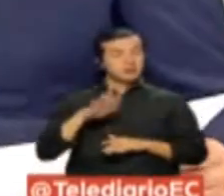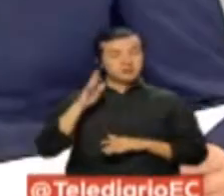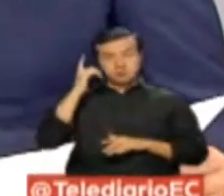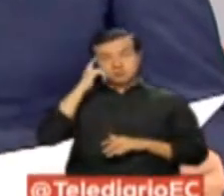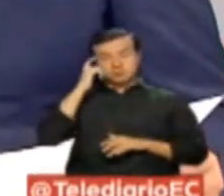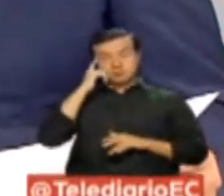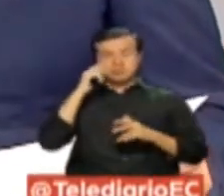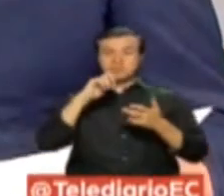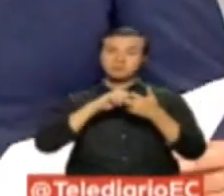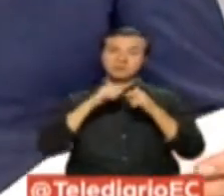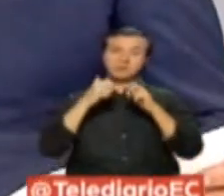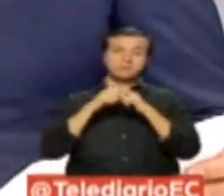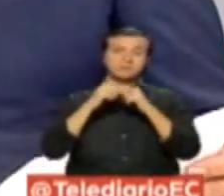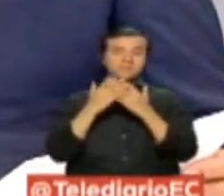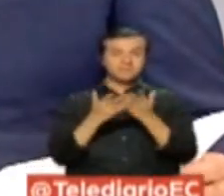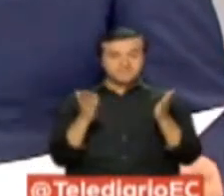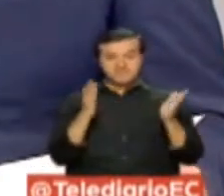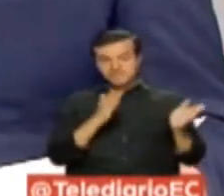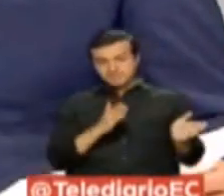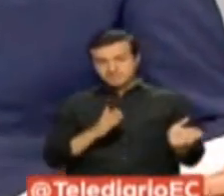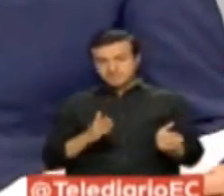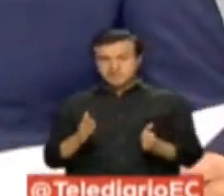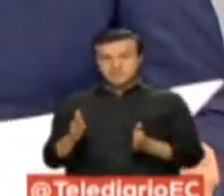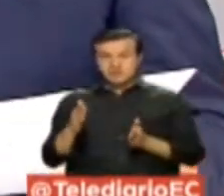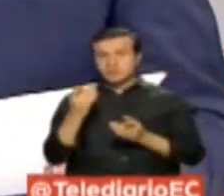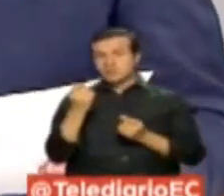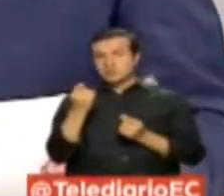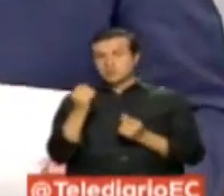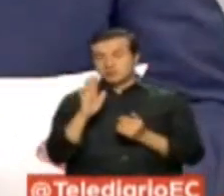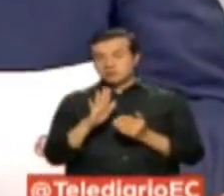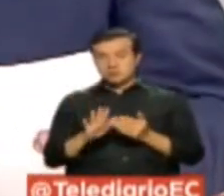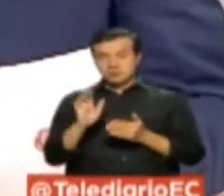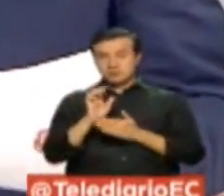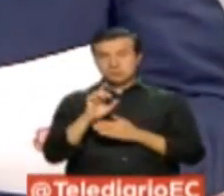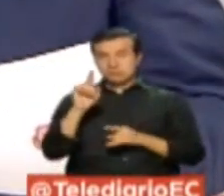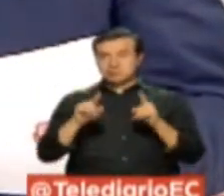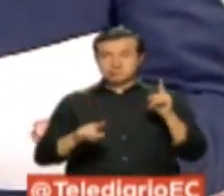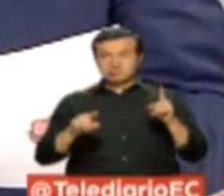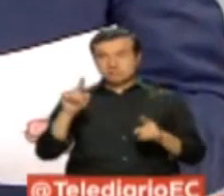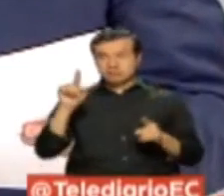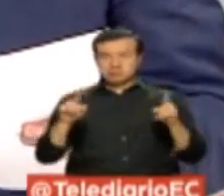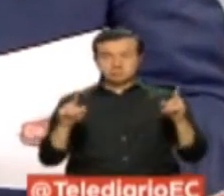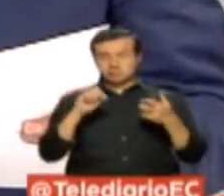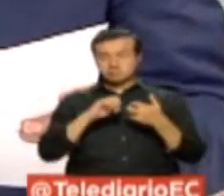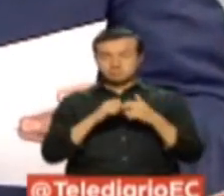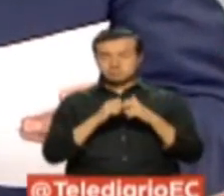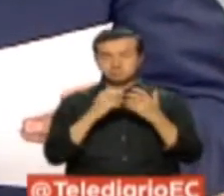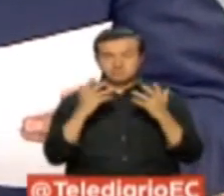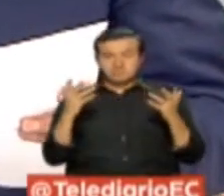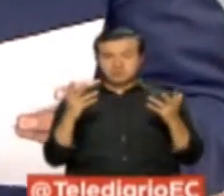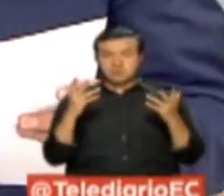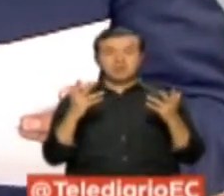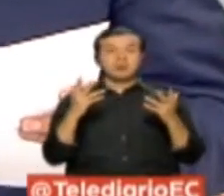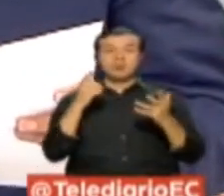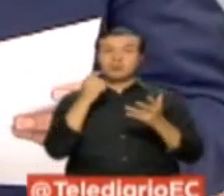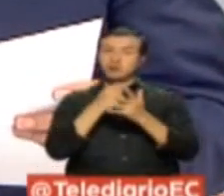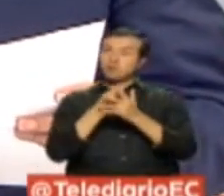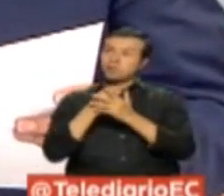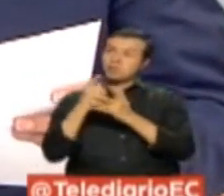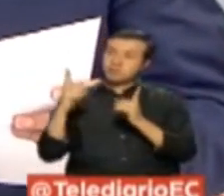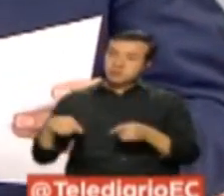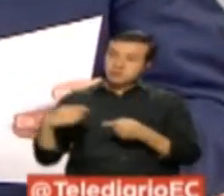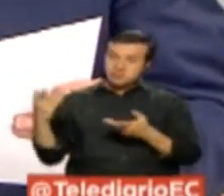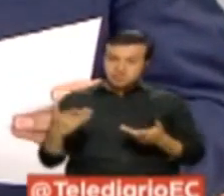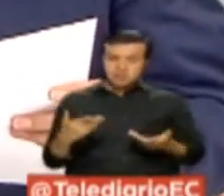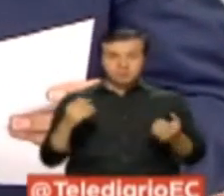problema que tiene que ver con la estabilidad monetaria del país. Ecuador importa neumáticos,